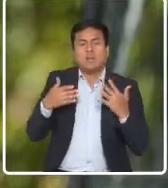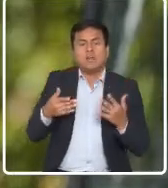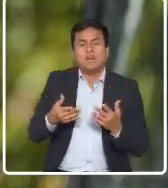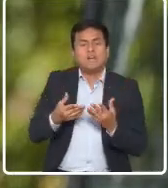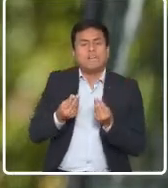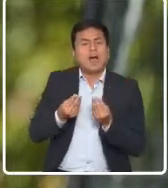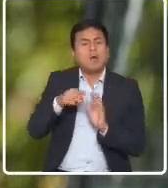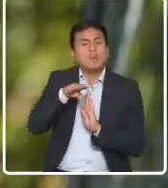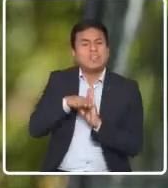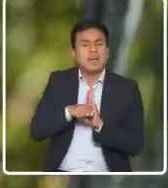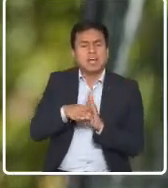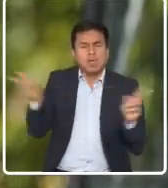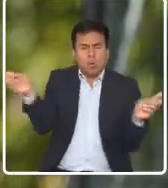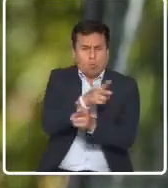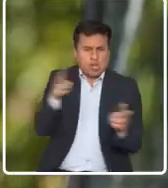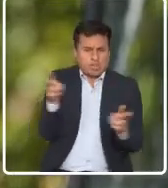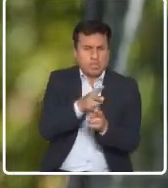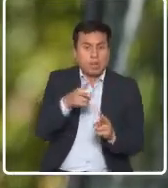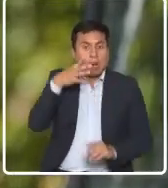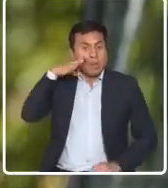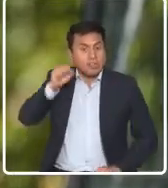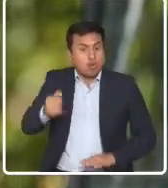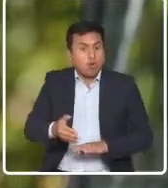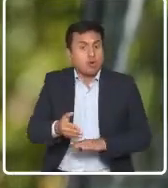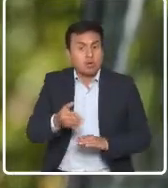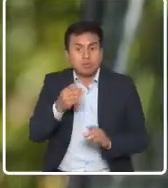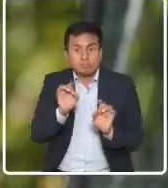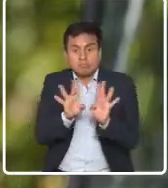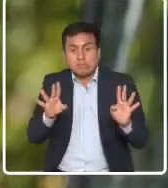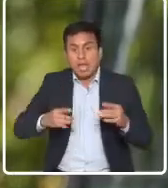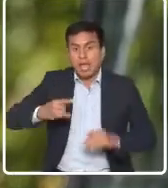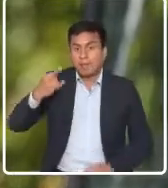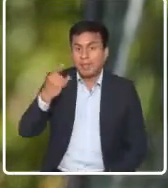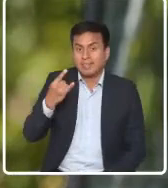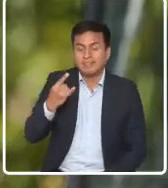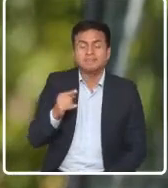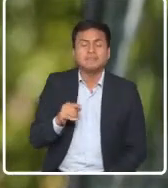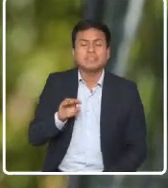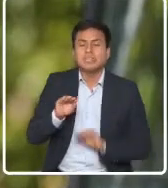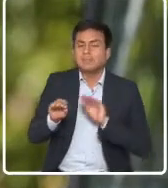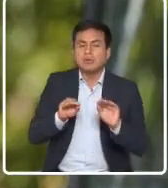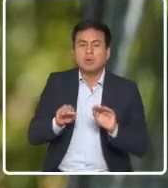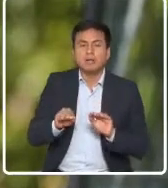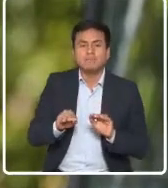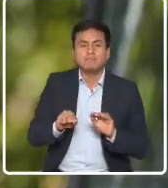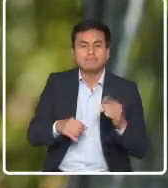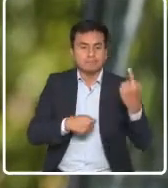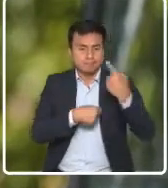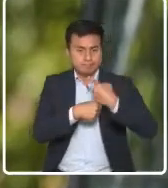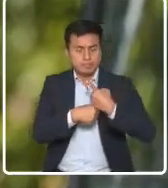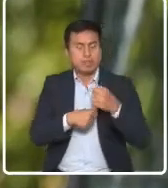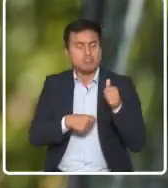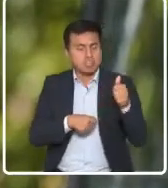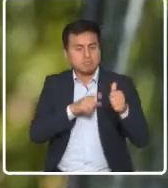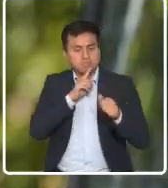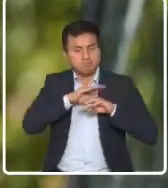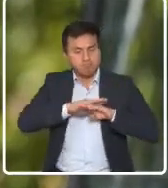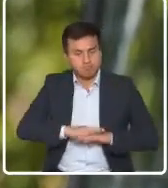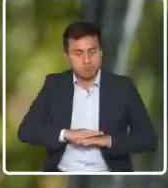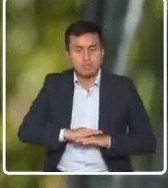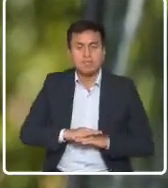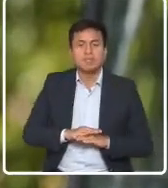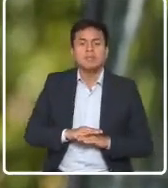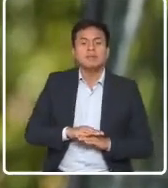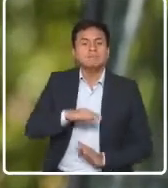vientos, para tomar medidas de prevención ante la emergencia. El llamado a seguir las instrucciones de la autoridad,